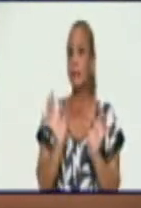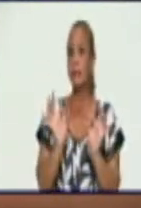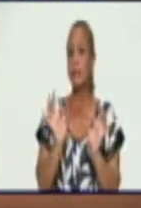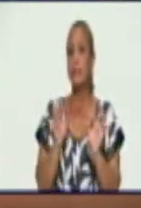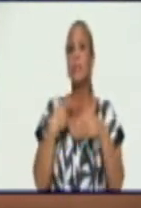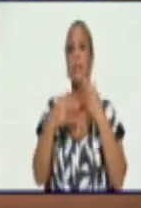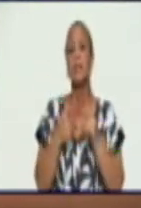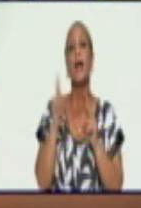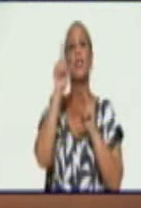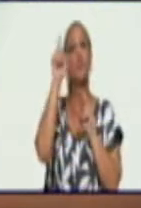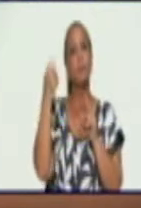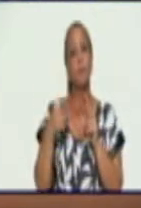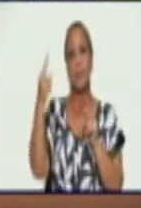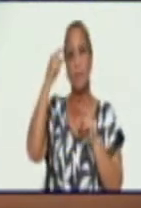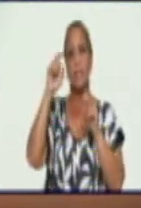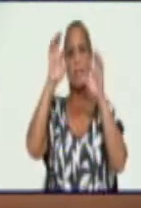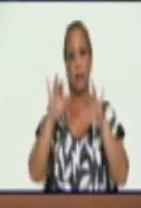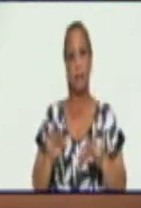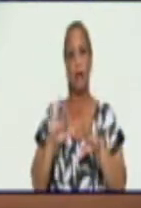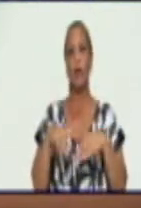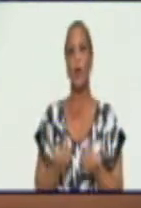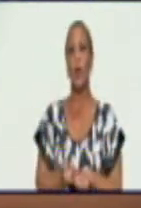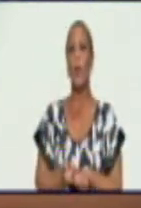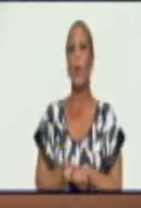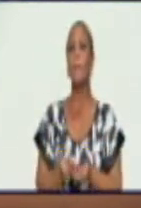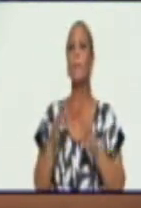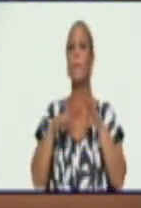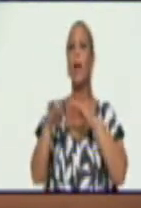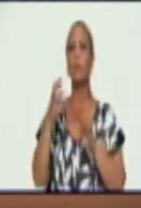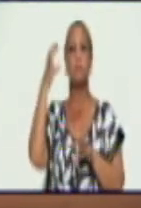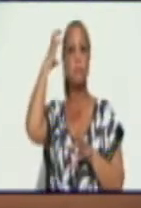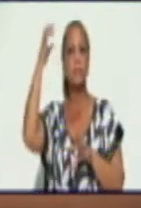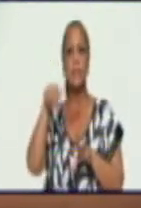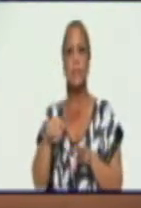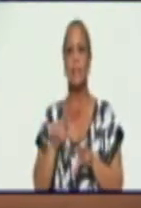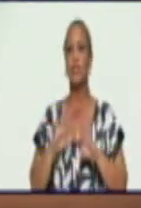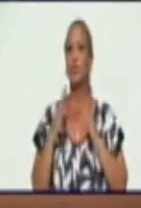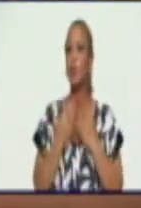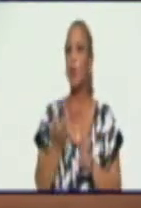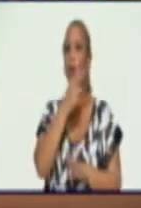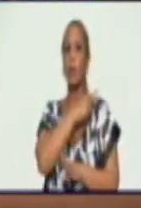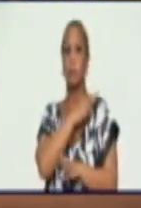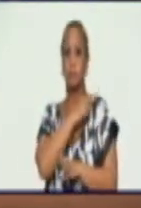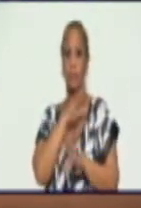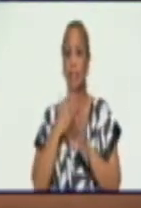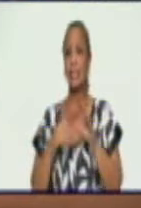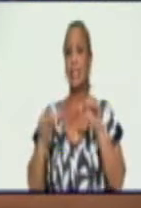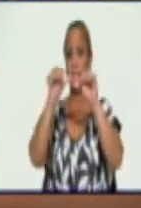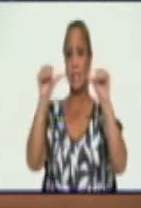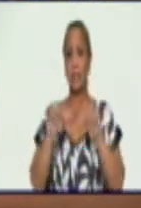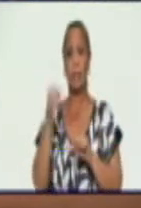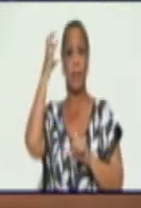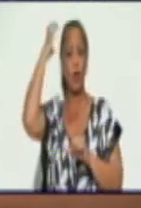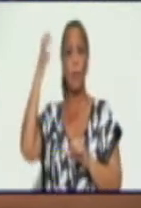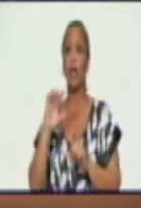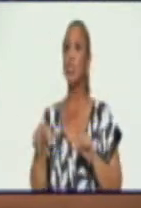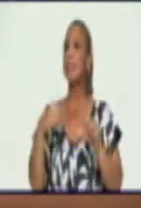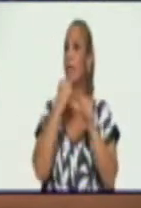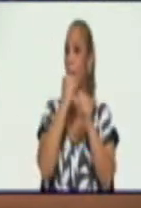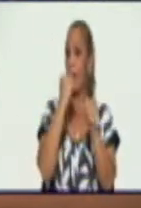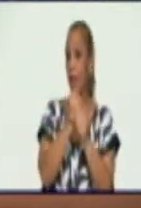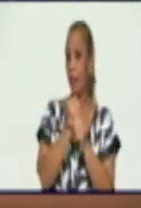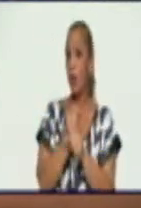primer secretario bajo la conducción de nuestro gobernador todos los cuadros de sistema de gobierno hemos estado trabajando